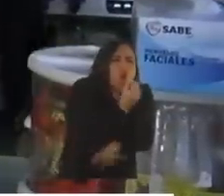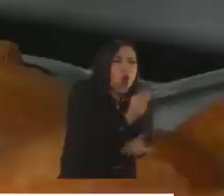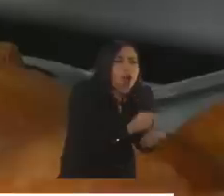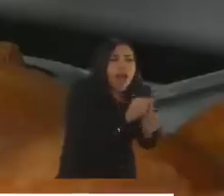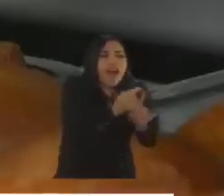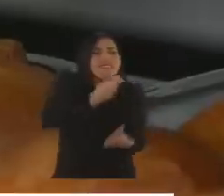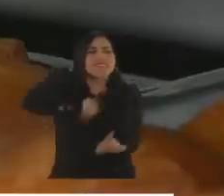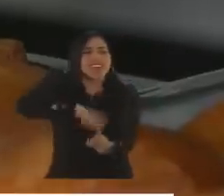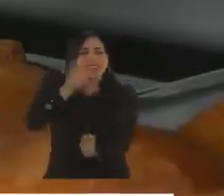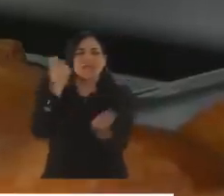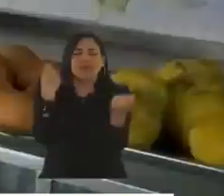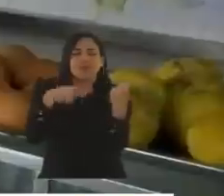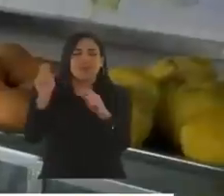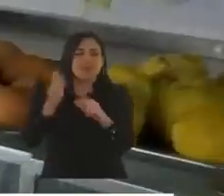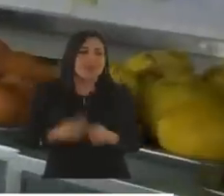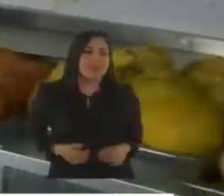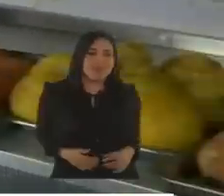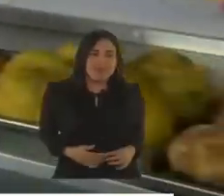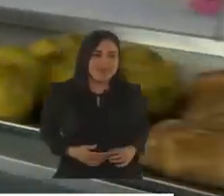colombiana.